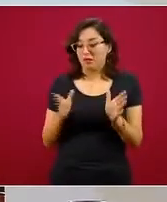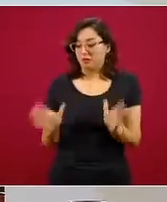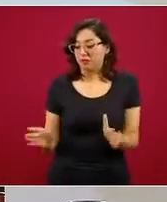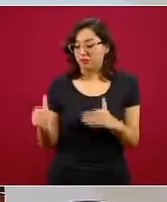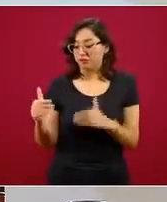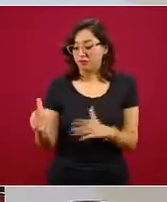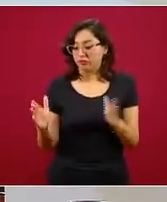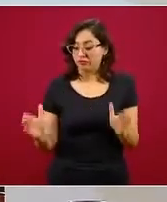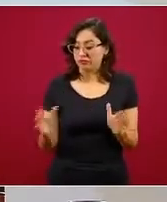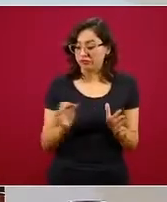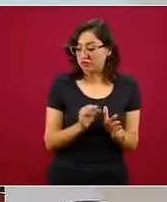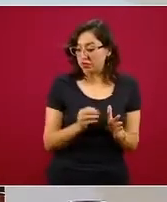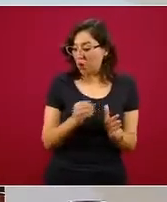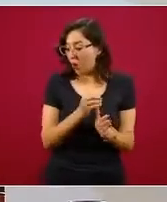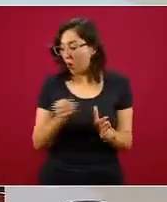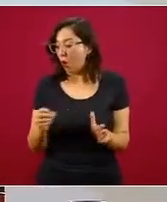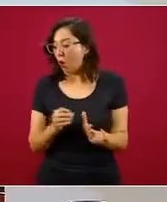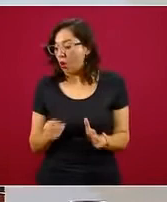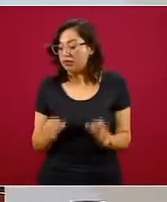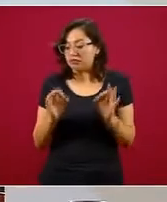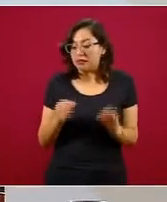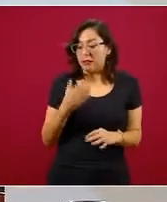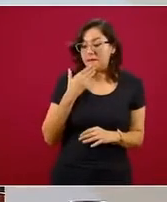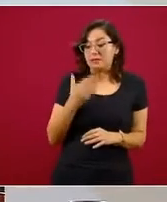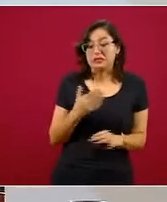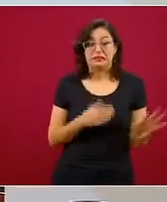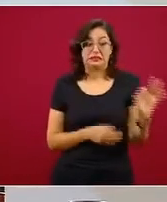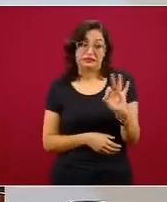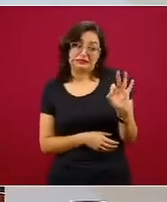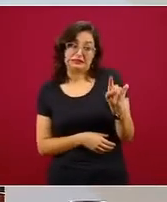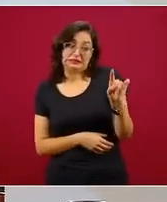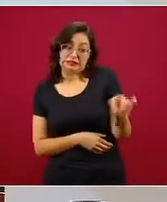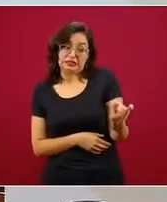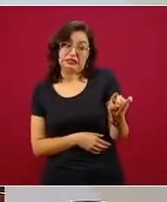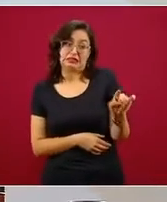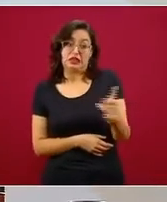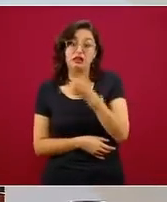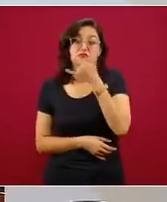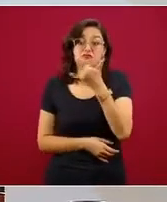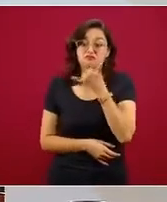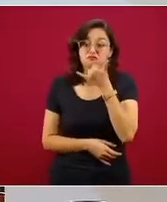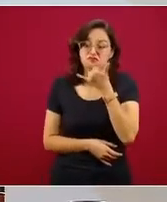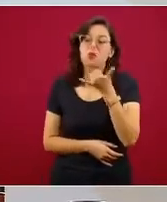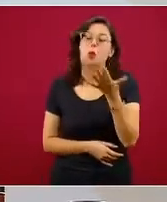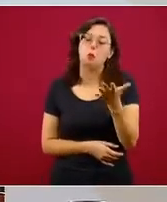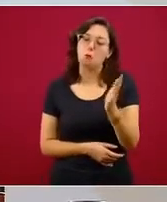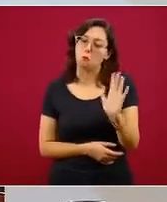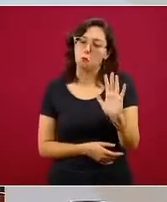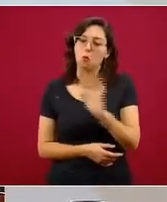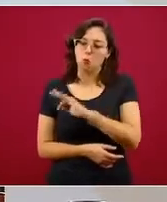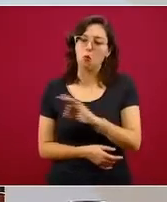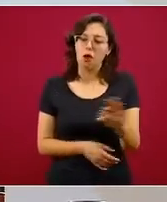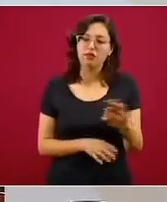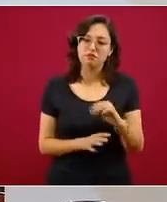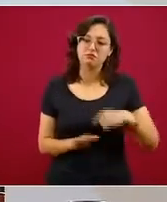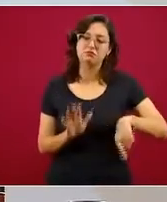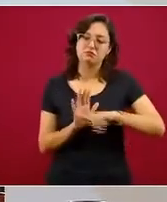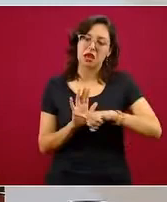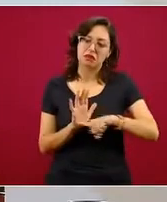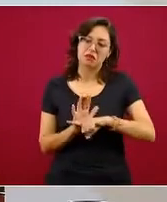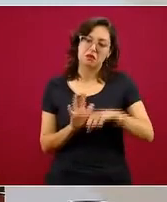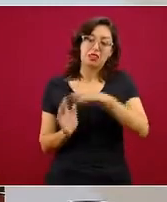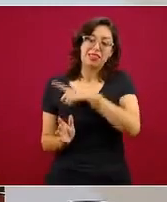cumplieron en los casos que usted identifica, podría ser una razón por la que salieron negativos cuando realmente debieron haber